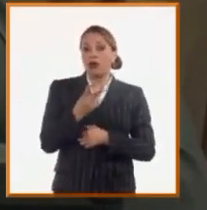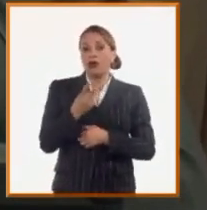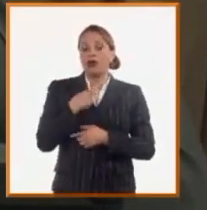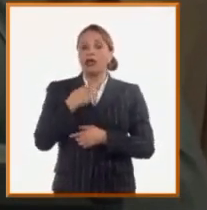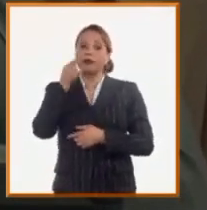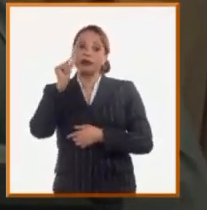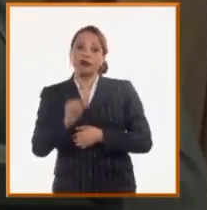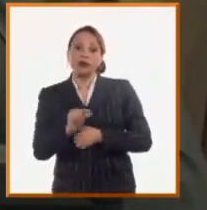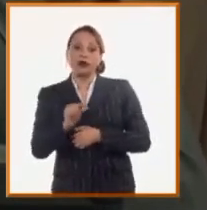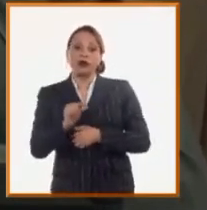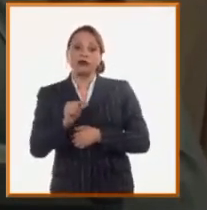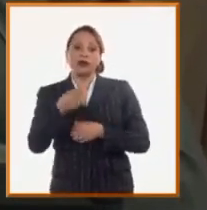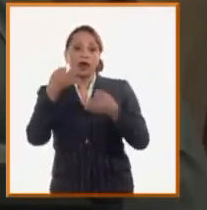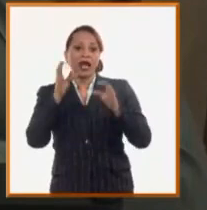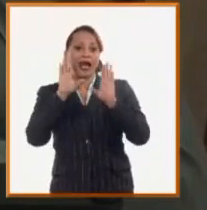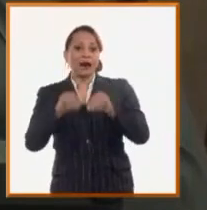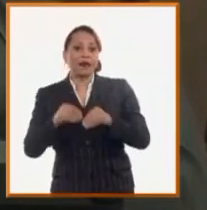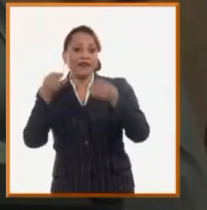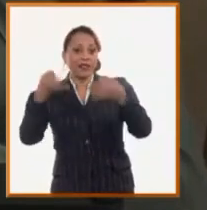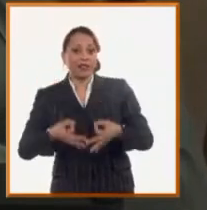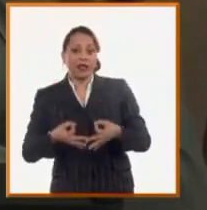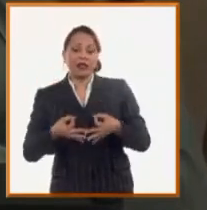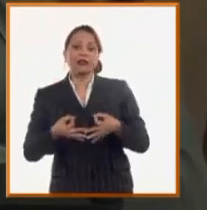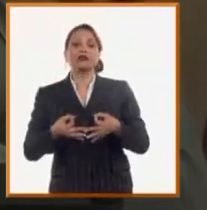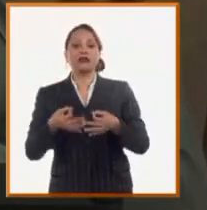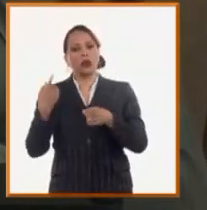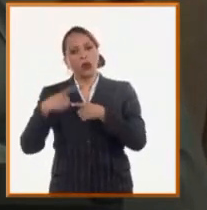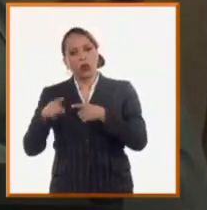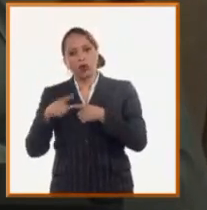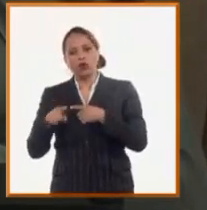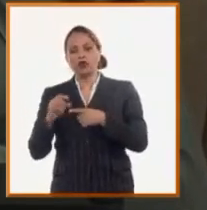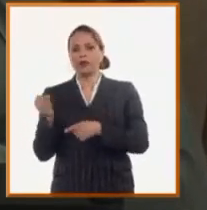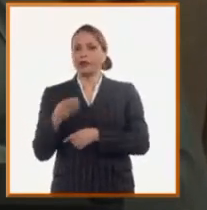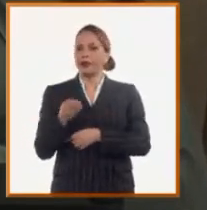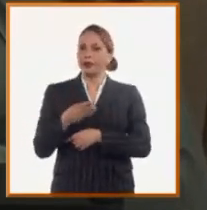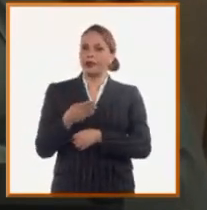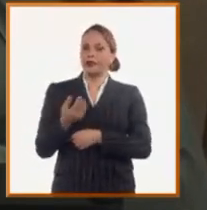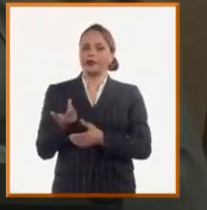honesto y el que tampoco ha insistido en lo que tiene que cobrar.